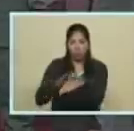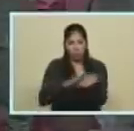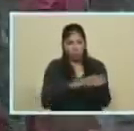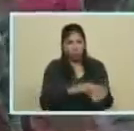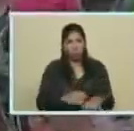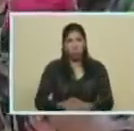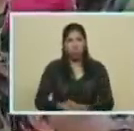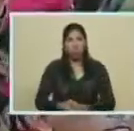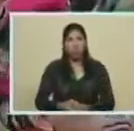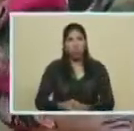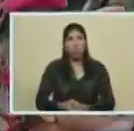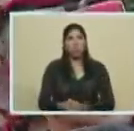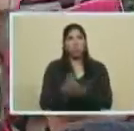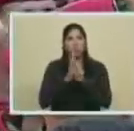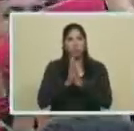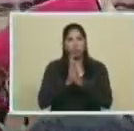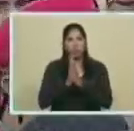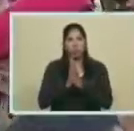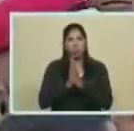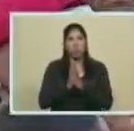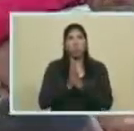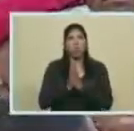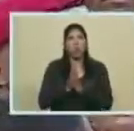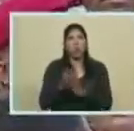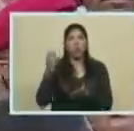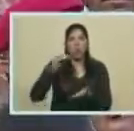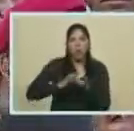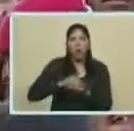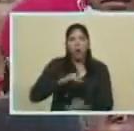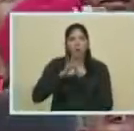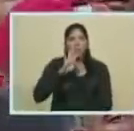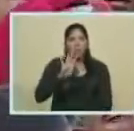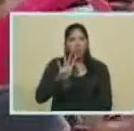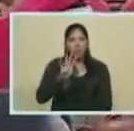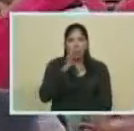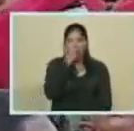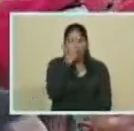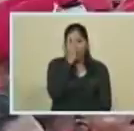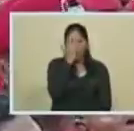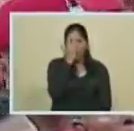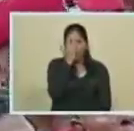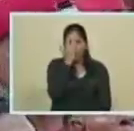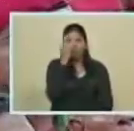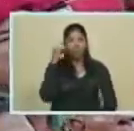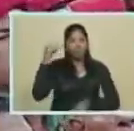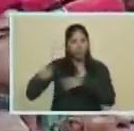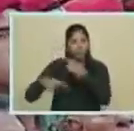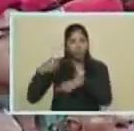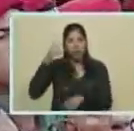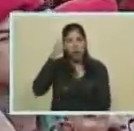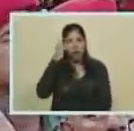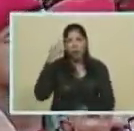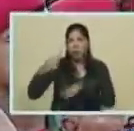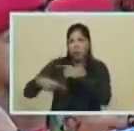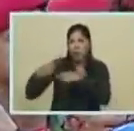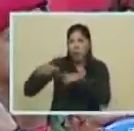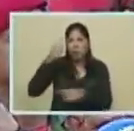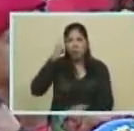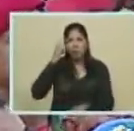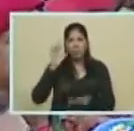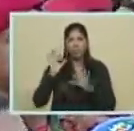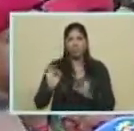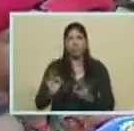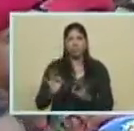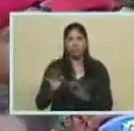pueblo a que hagamos un 4 de febrero cada día en nuestra rebelión permanente contra la guerra